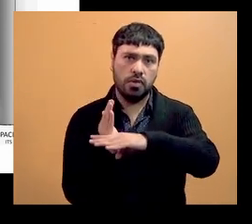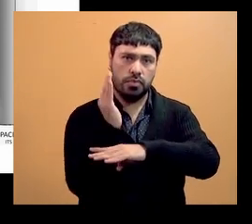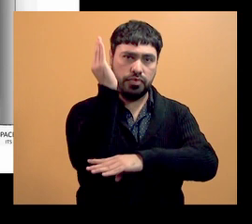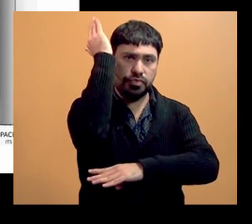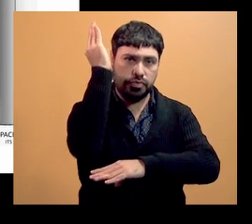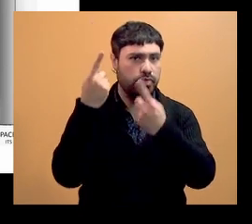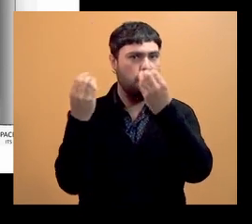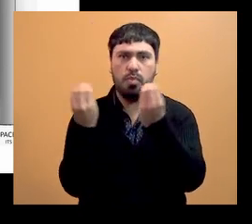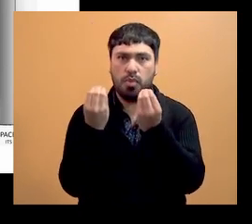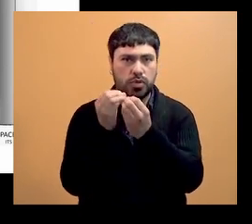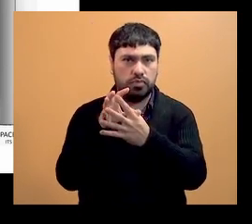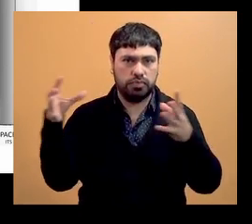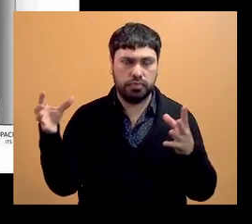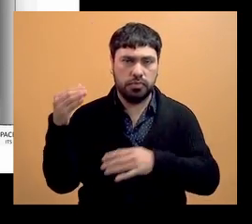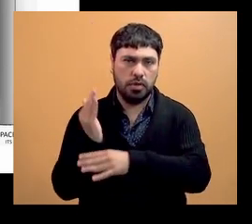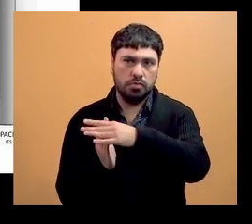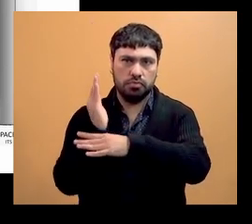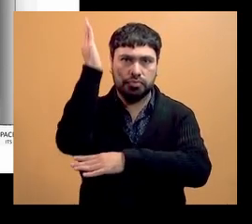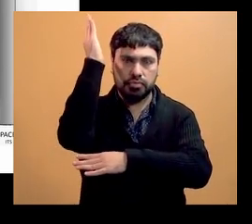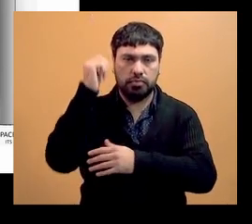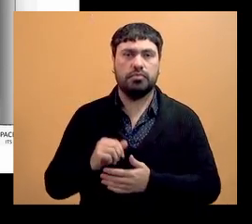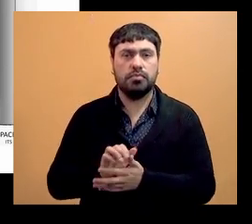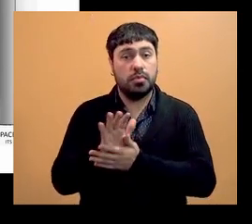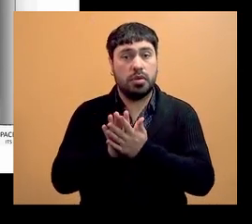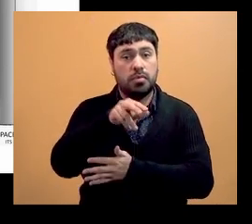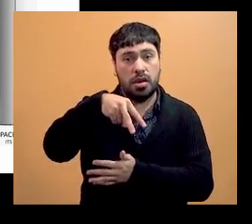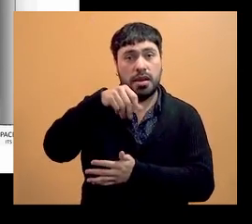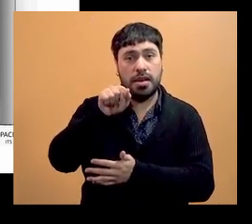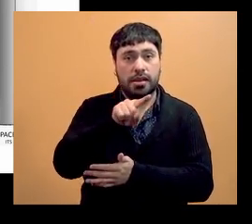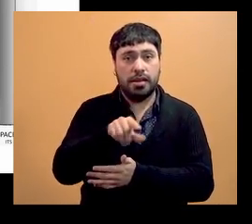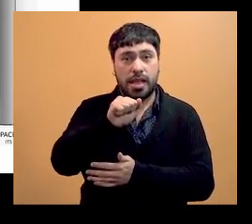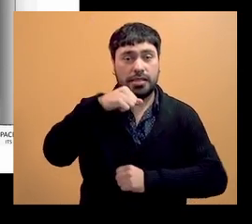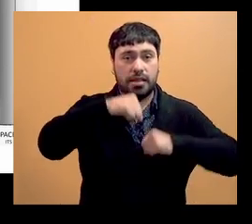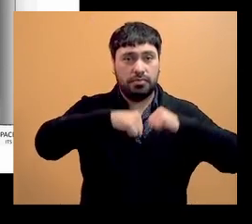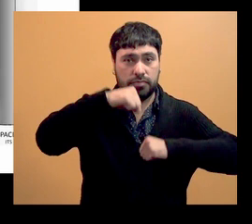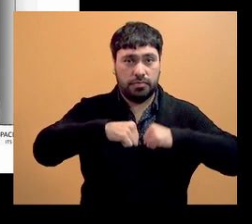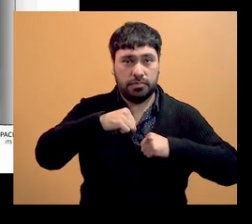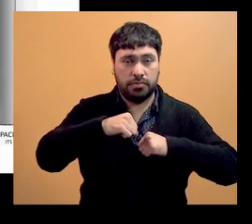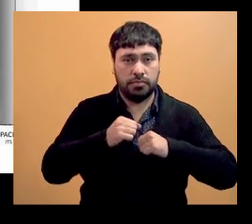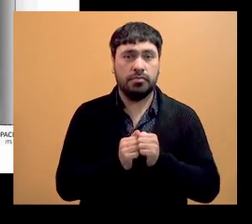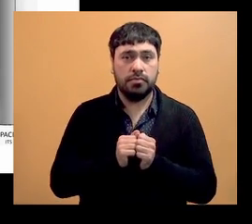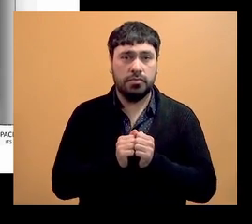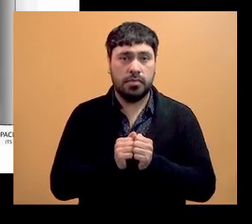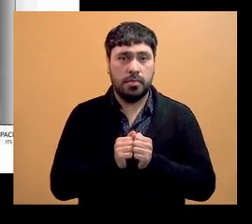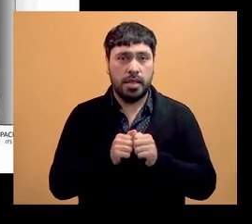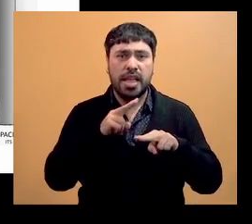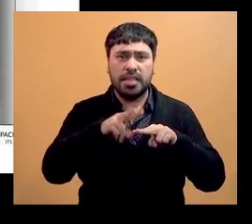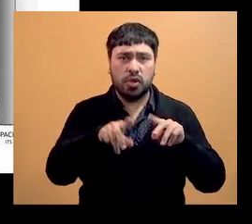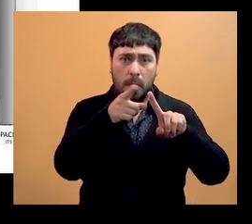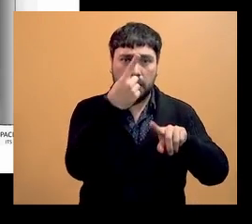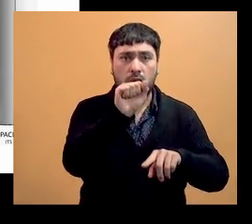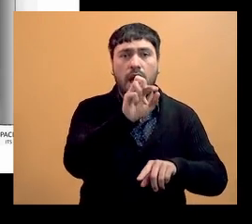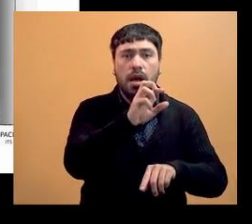cohetes. En el caso de NASA, desarrollado dentro del programa que siguió al programa Apolo, que fue el programa transbordador